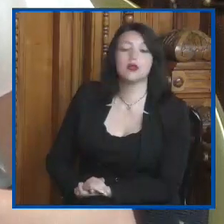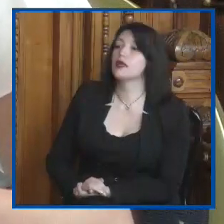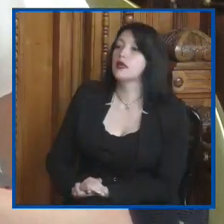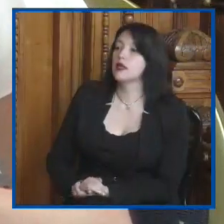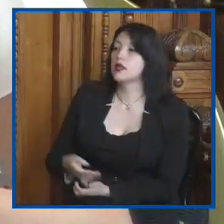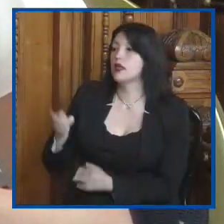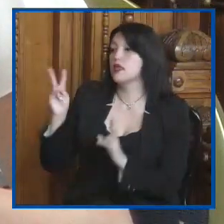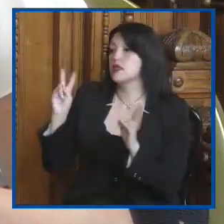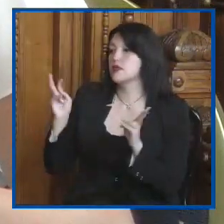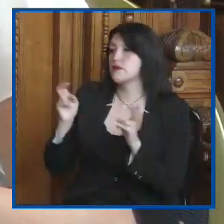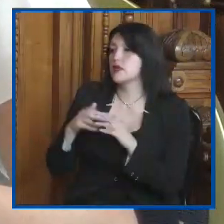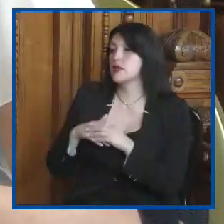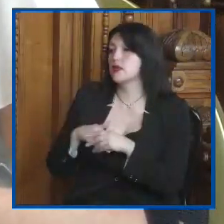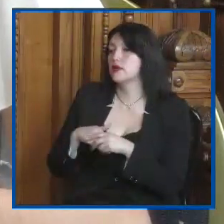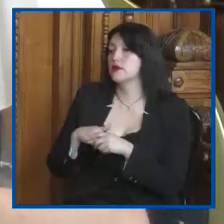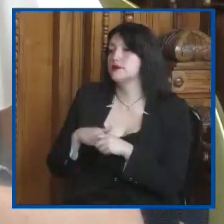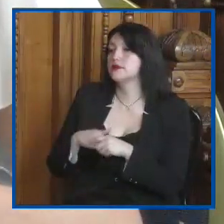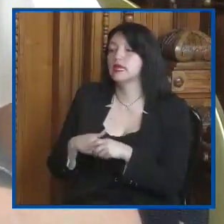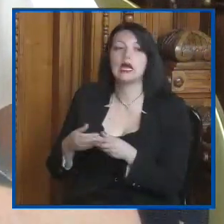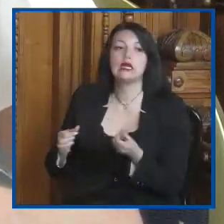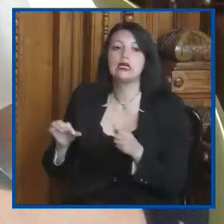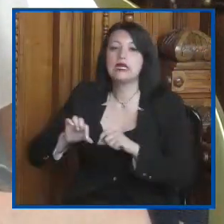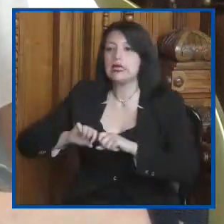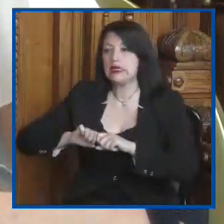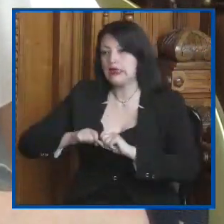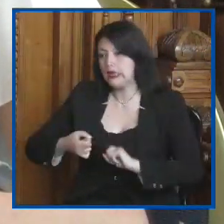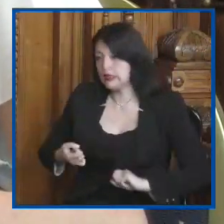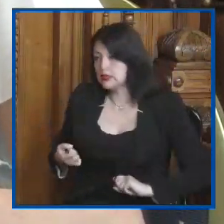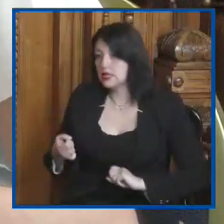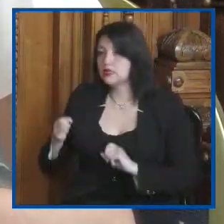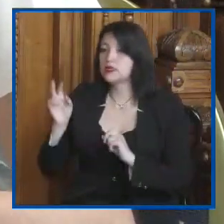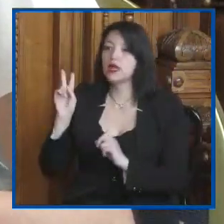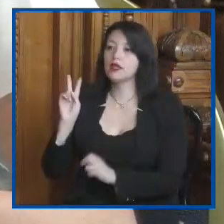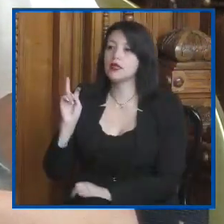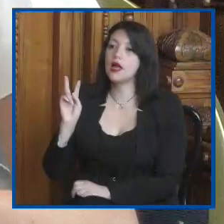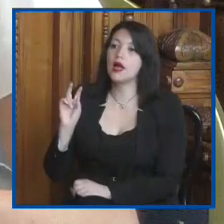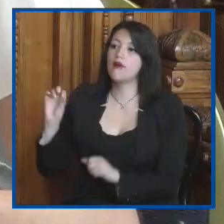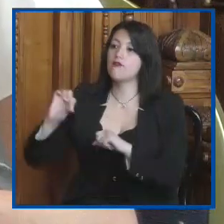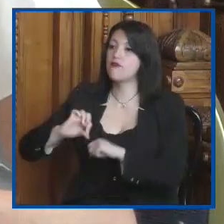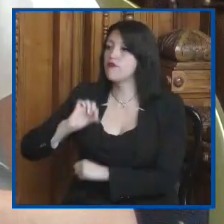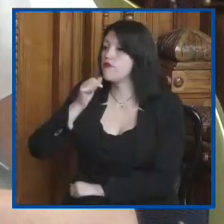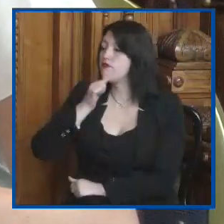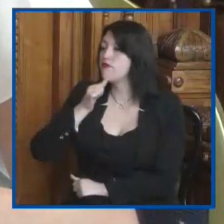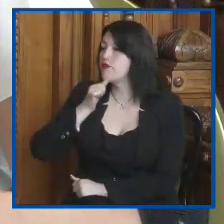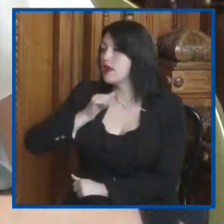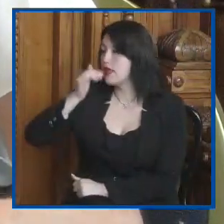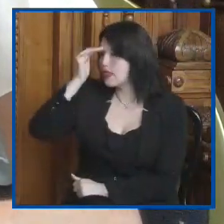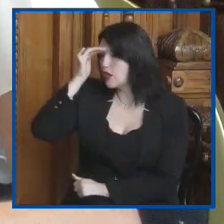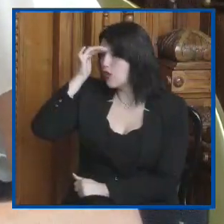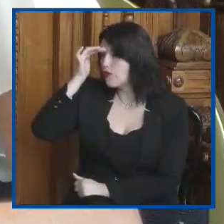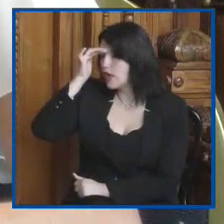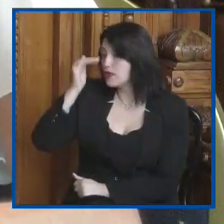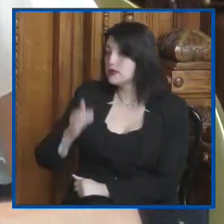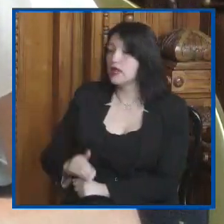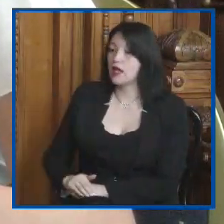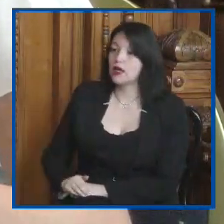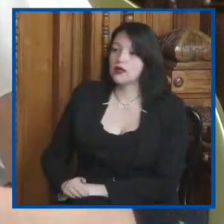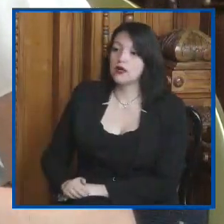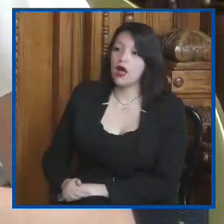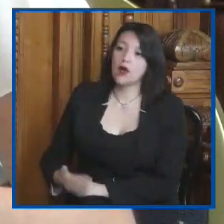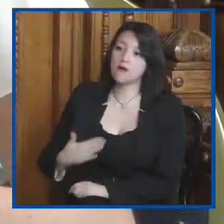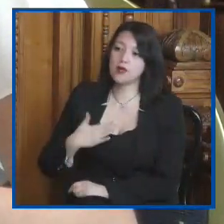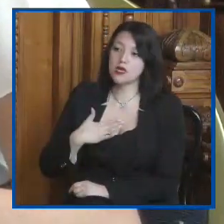justamente esta crisis que atraviesa a mi criterio el Poder Judicial, esta falta de confianza de la ciudadanía, a